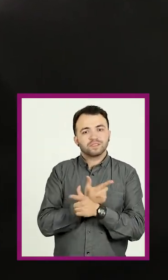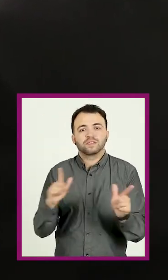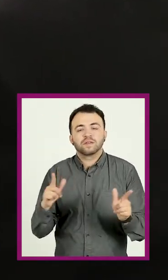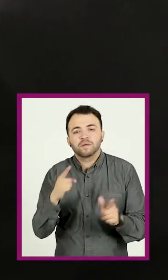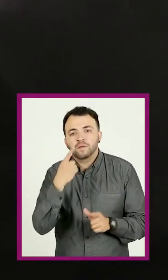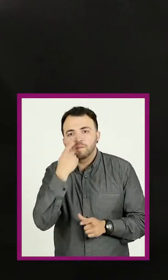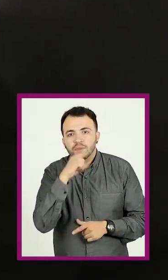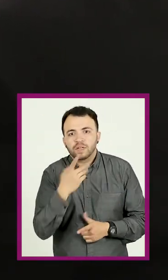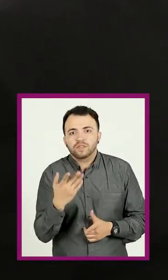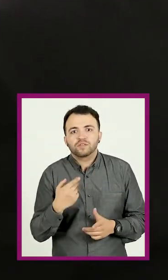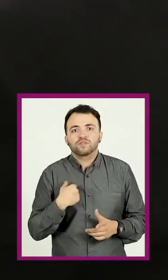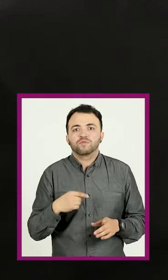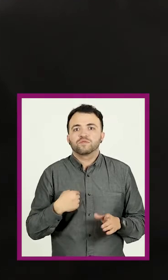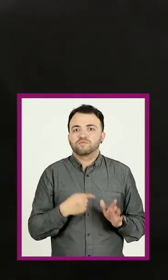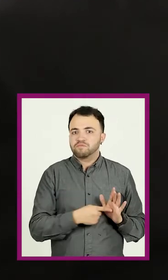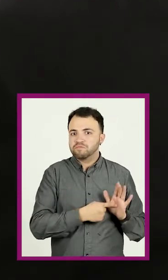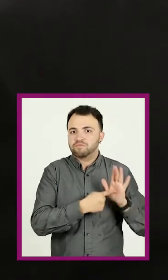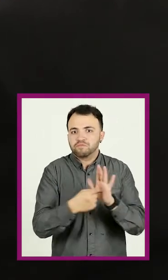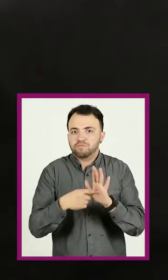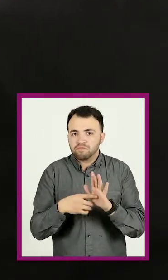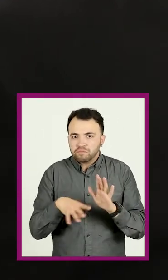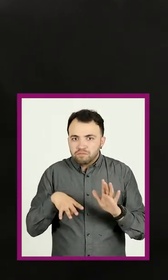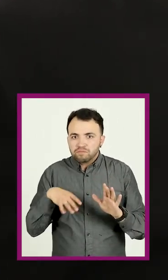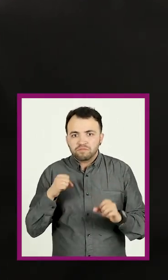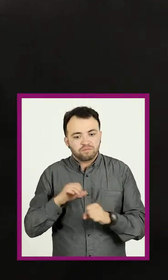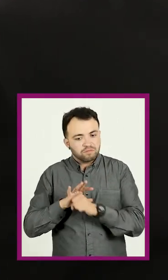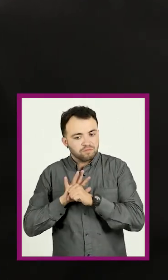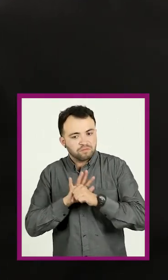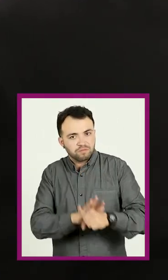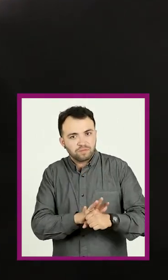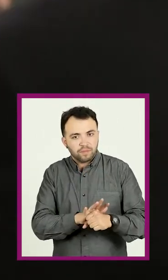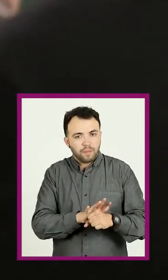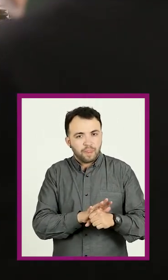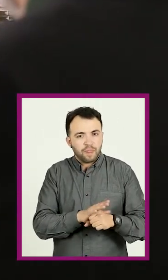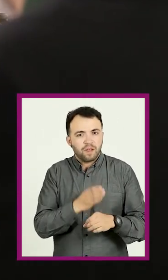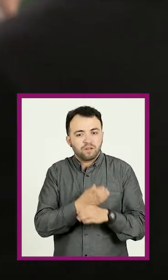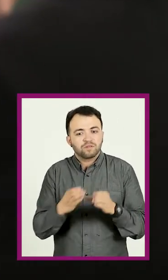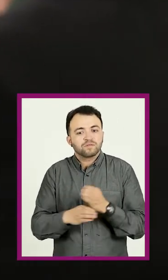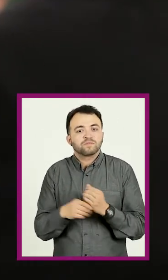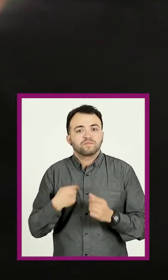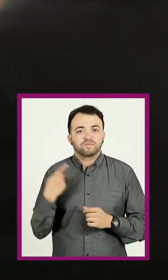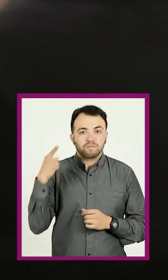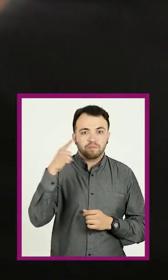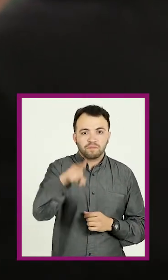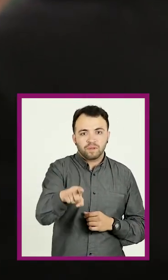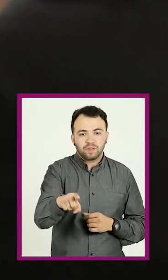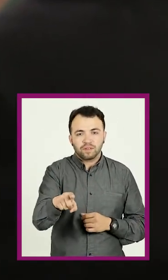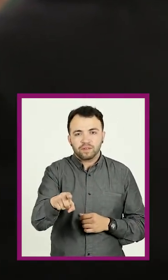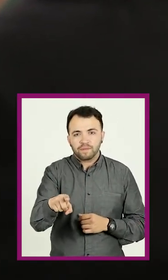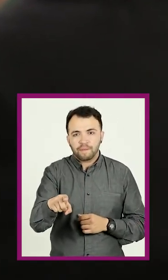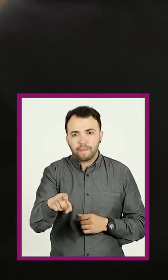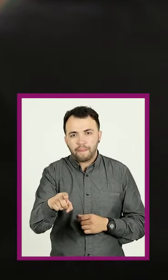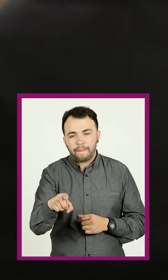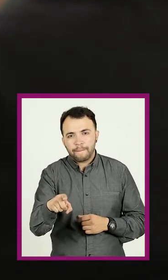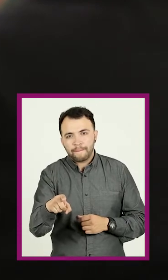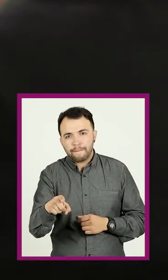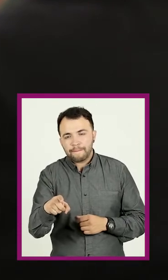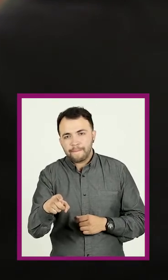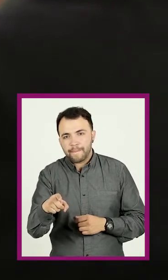la imposición de verdades, de evitar la dictadura de la verdad, de evitar epistemocracias que no son más